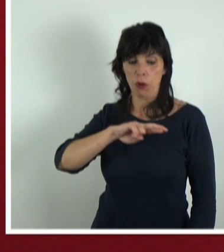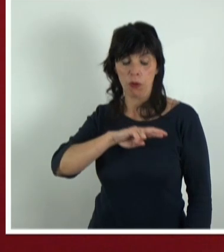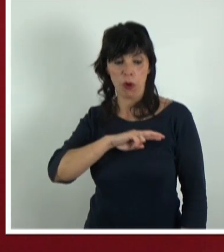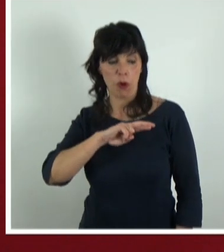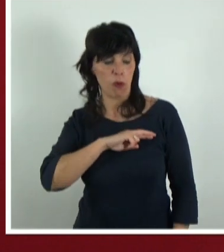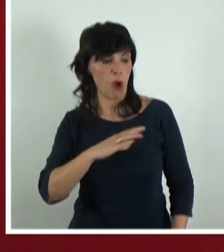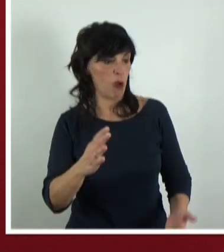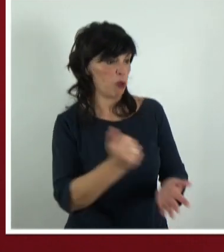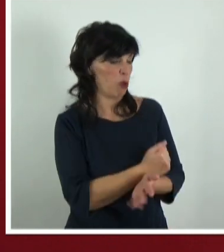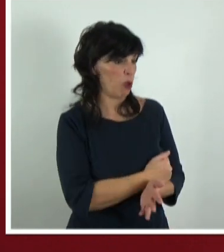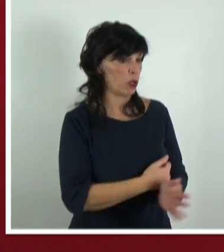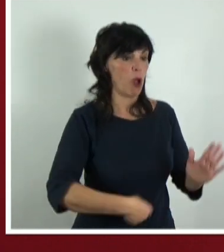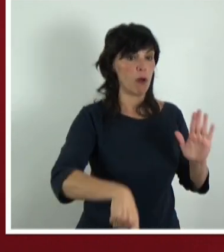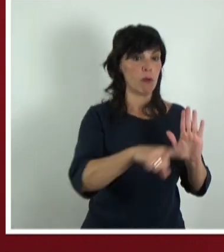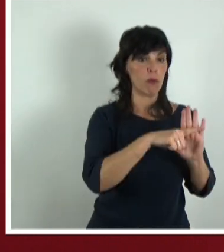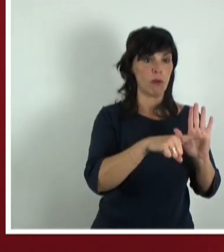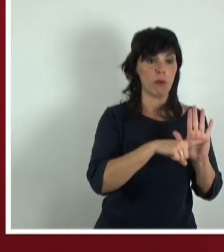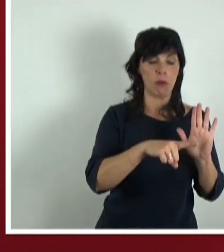puede tener mandamientos,